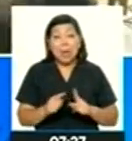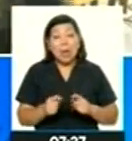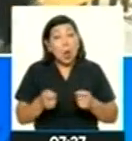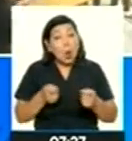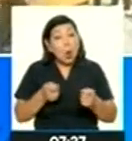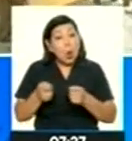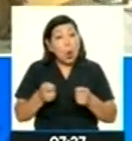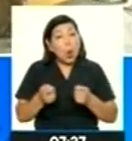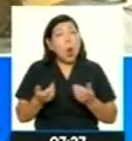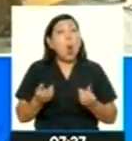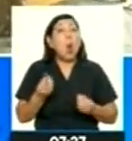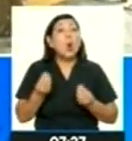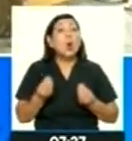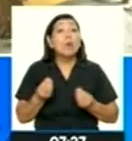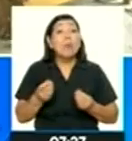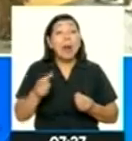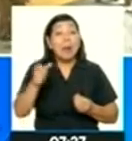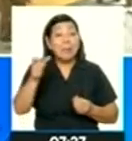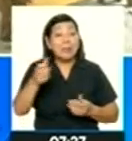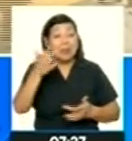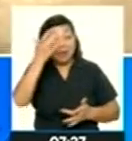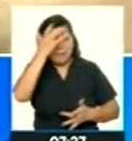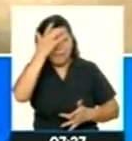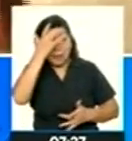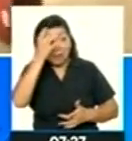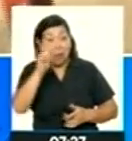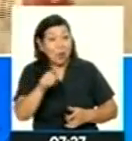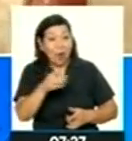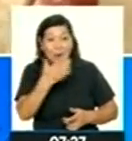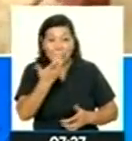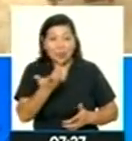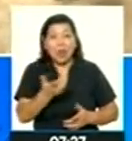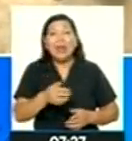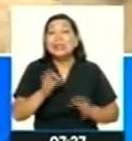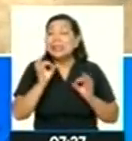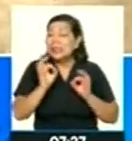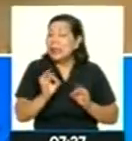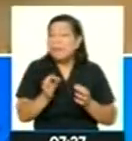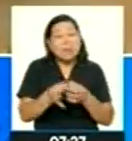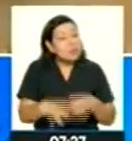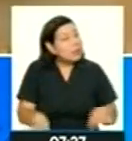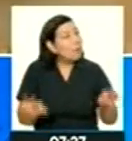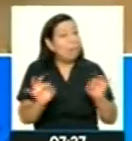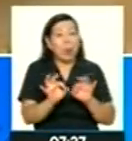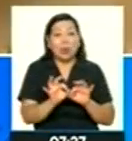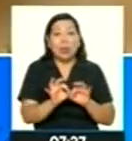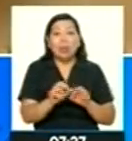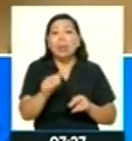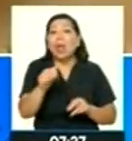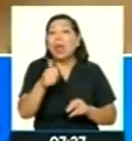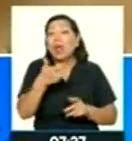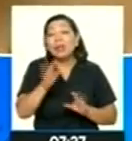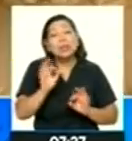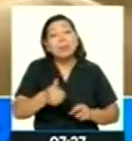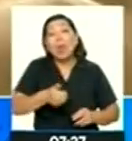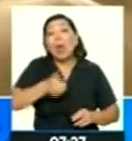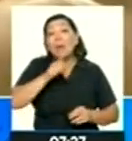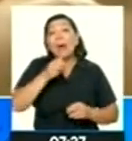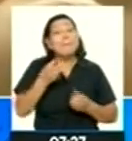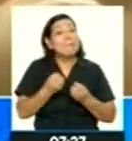manejar adecuadamente al paciente y sobre todo no olvidar la hidratación antes de ir a un establecimiento de salud.